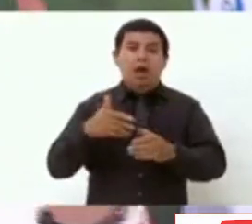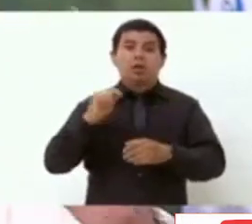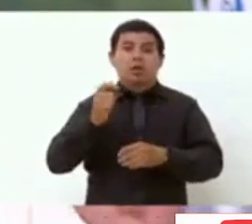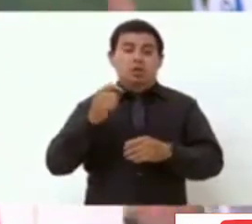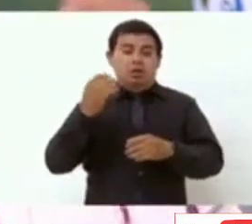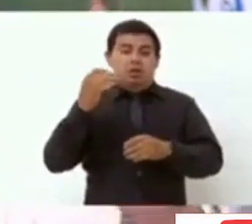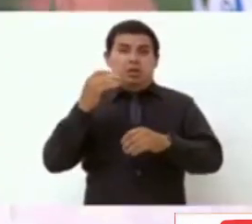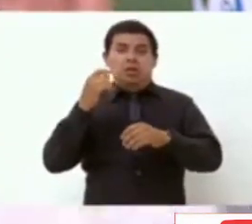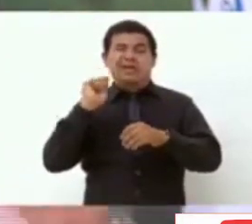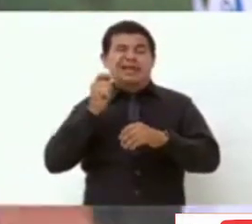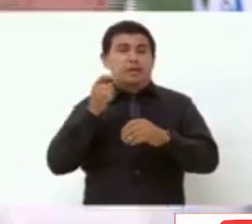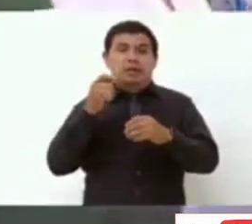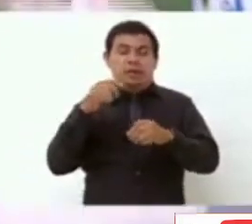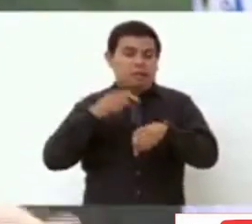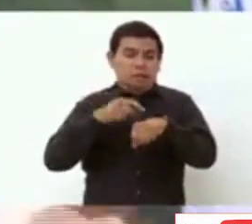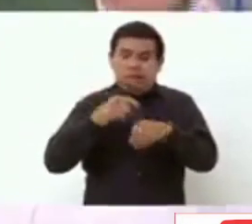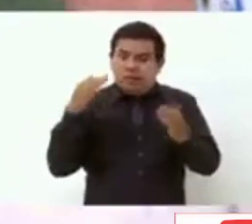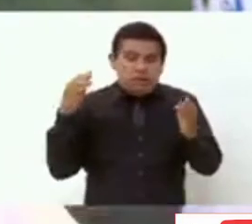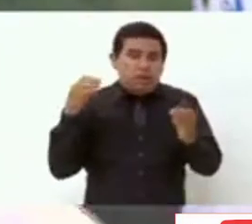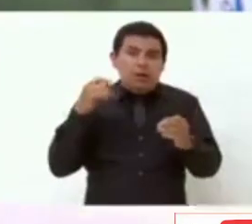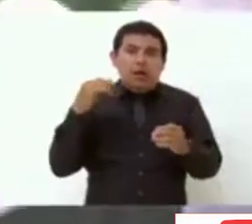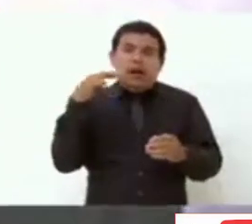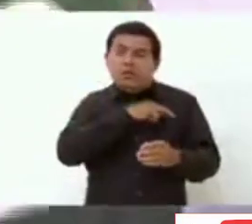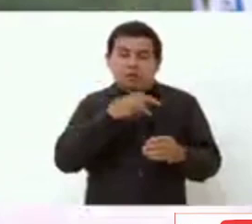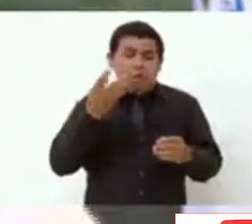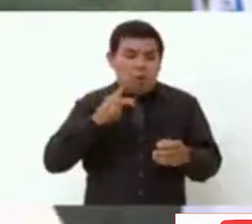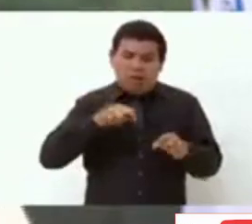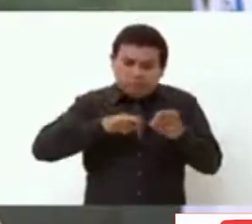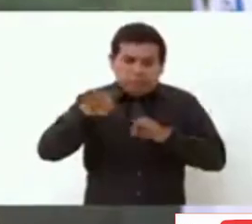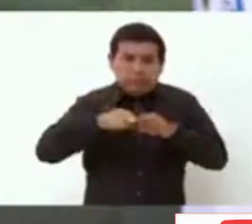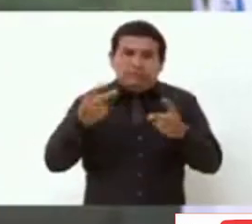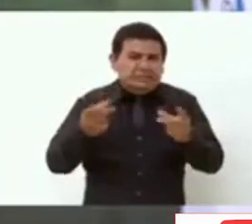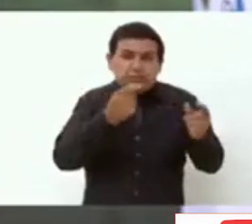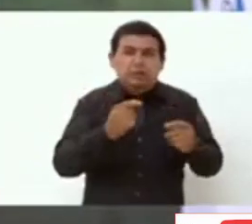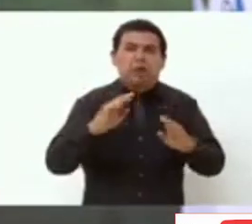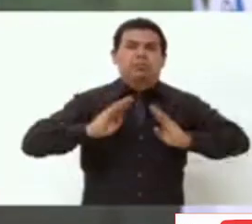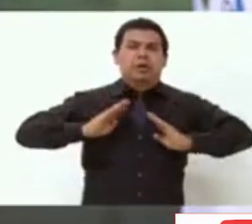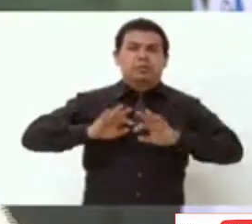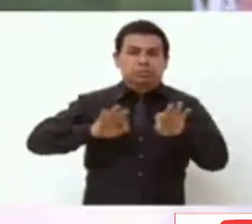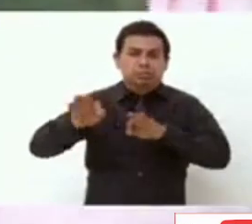poco tiempo, es la obra más importante que se está realizando en el mundo